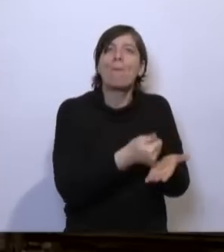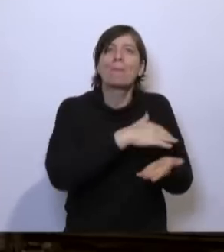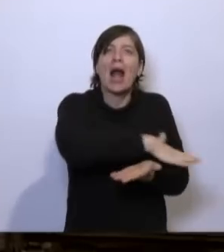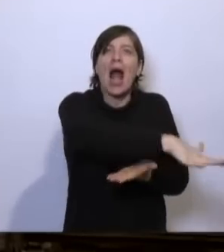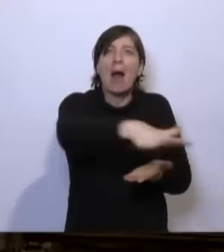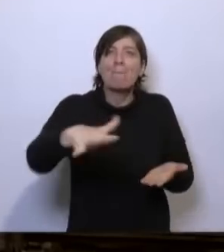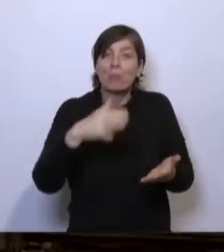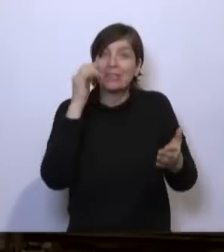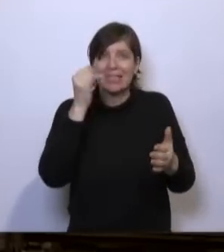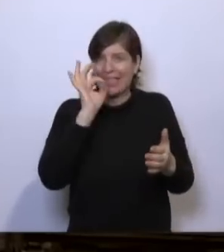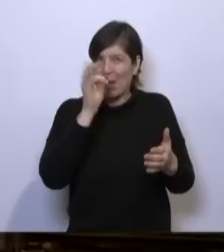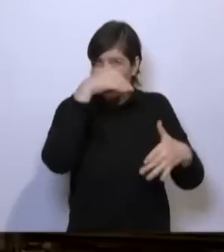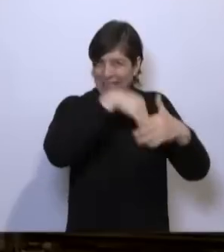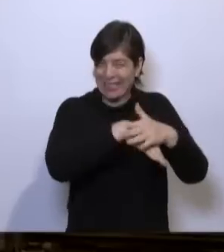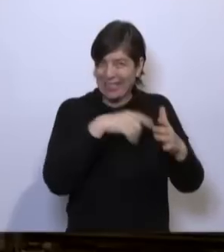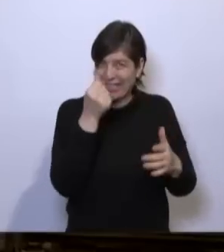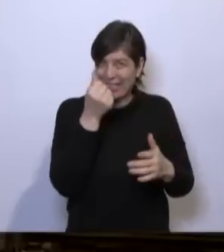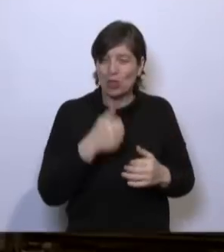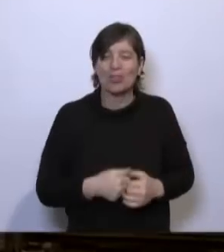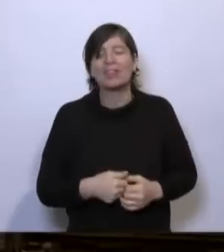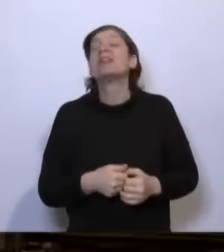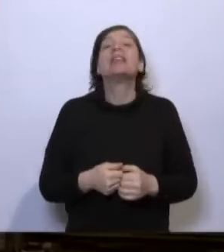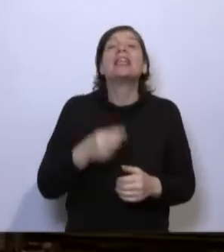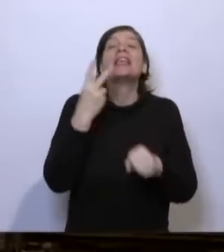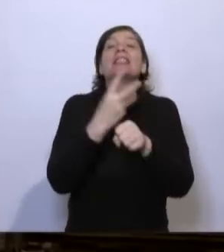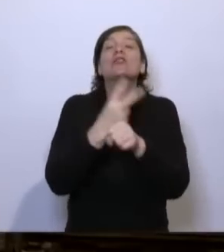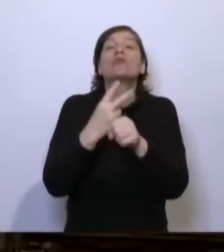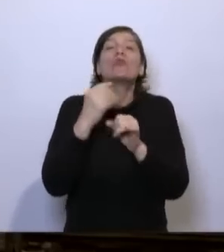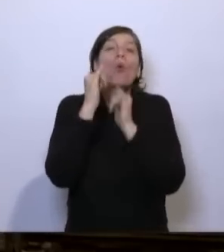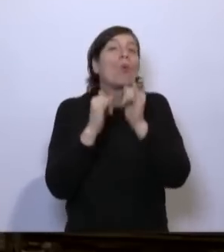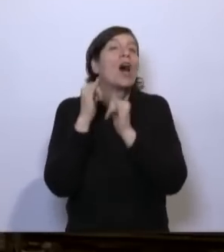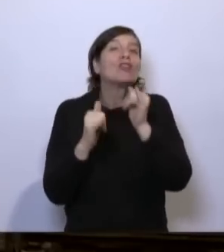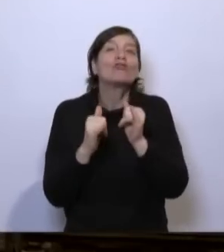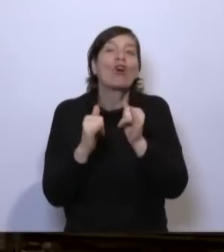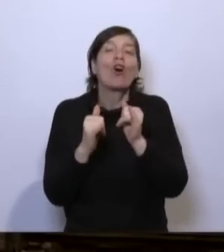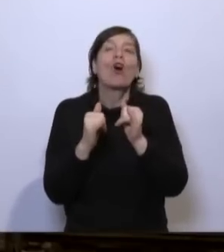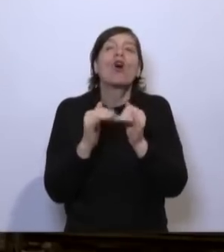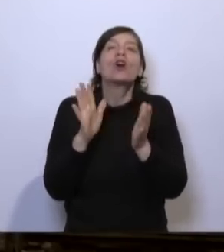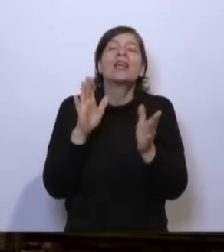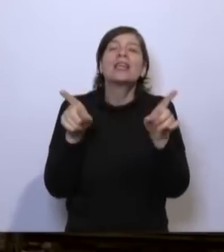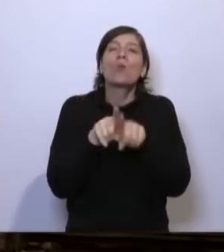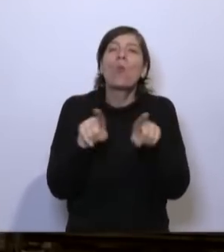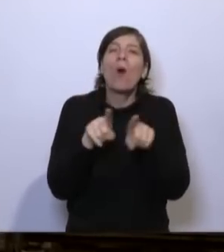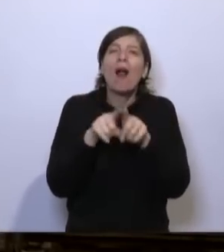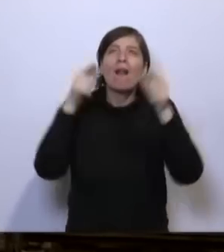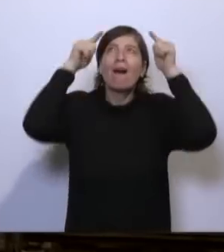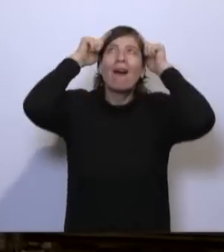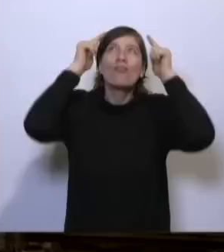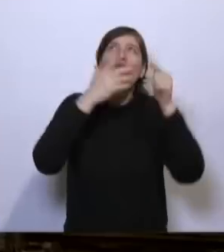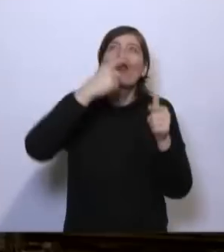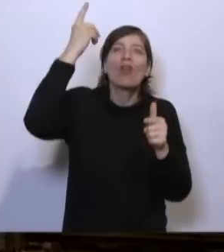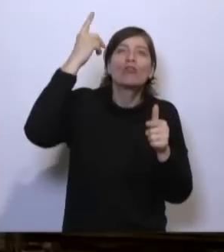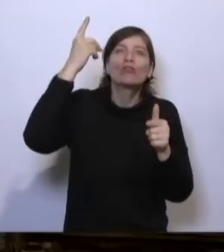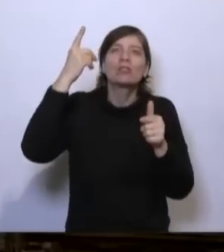tesoro. Y la segunda parábola de hoy nos dice que se parece el reino de los cielos